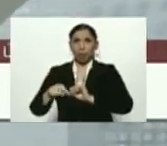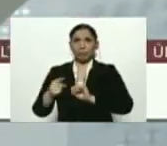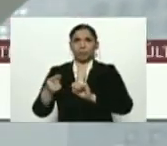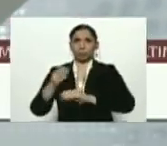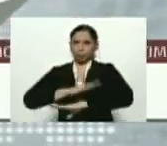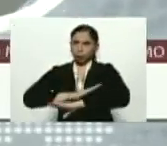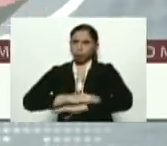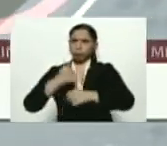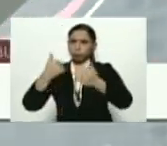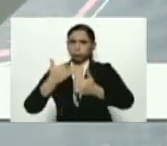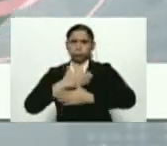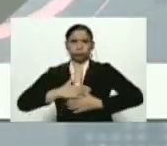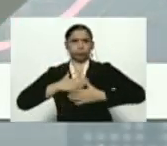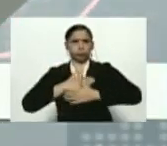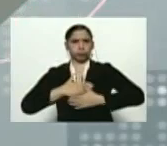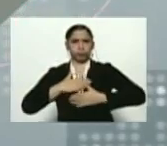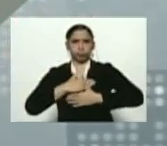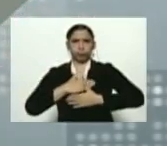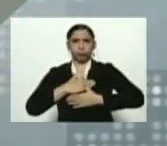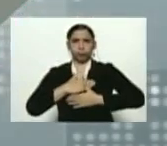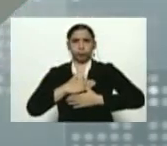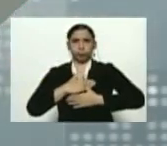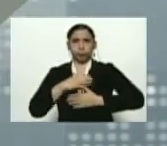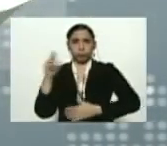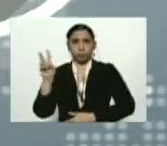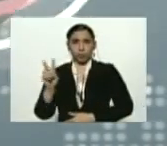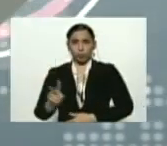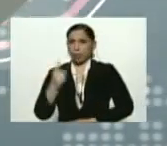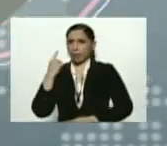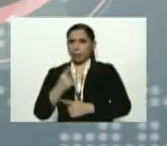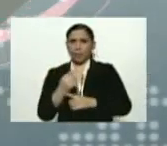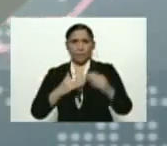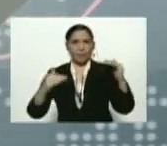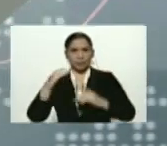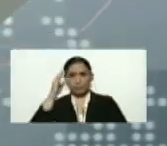disciplinada, donde el pueblo de Venezuela debe tener máxima